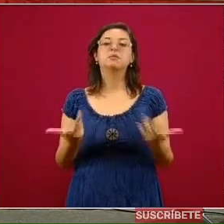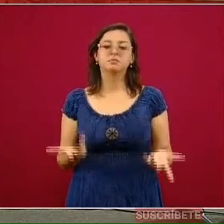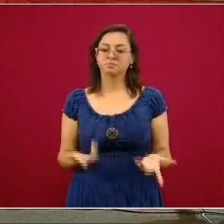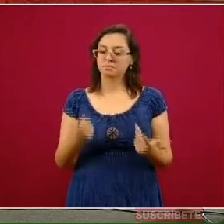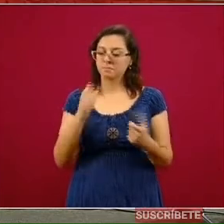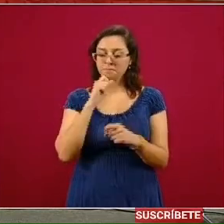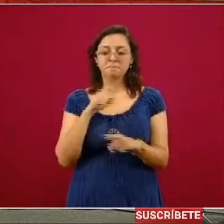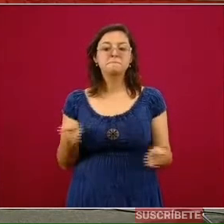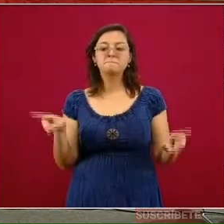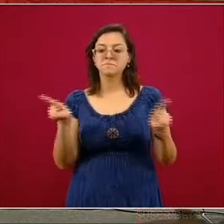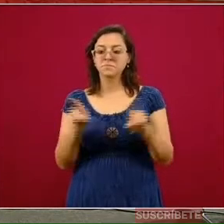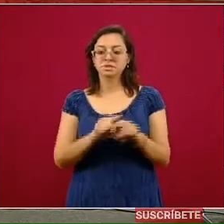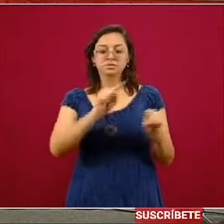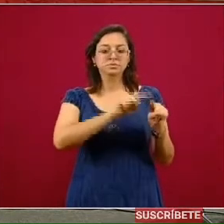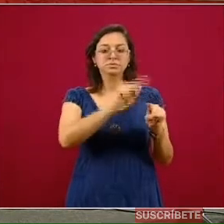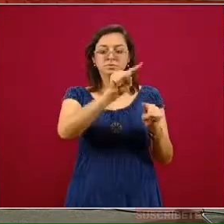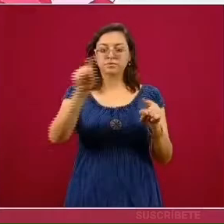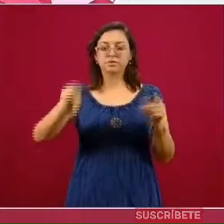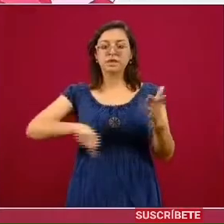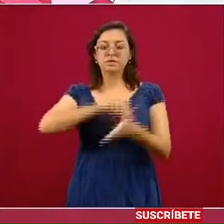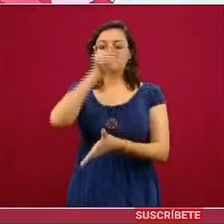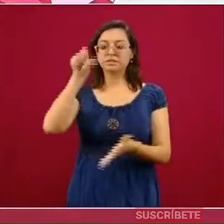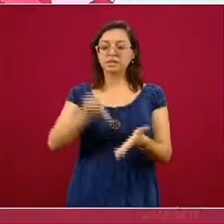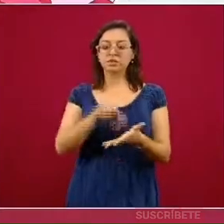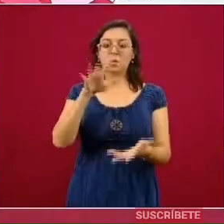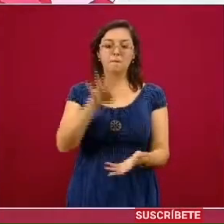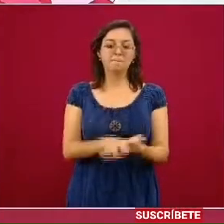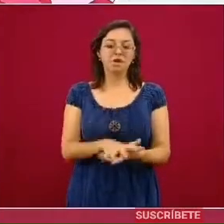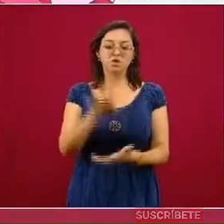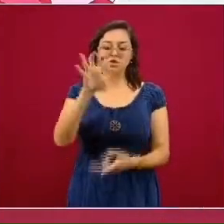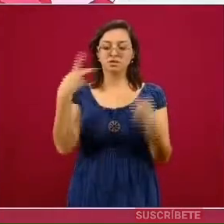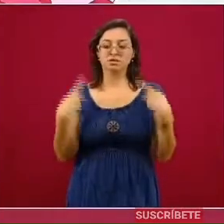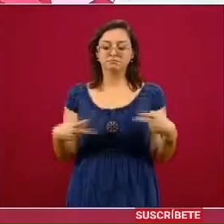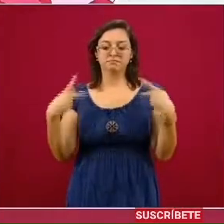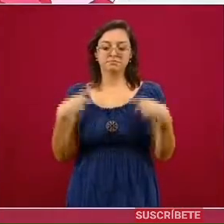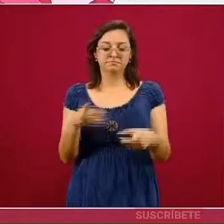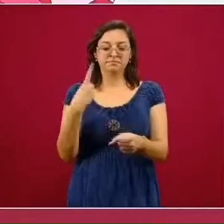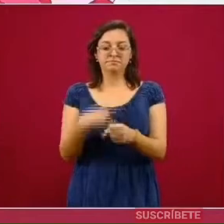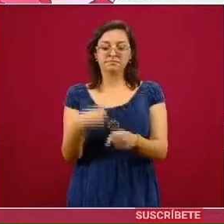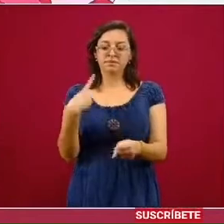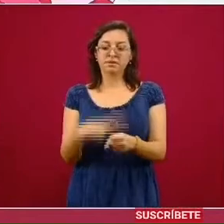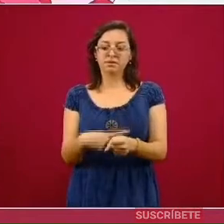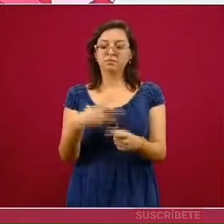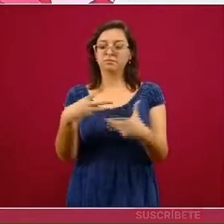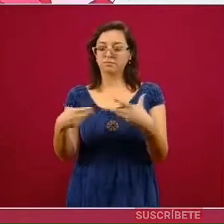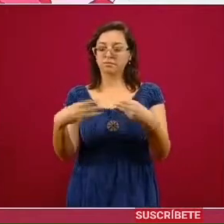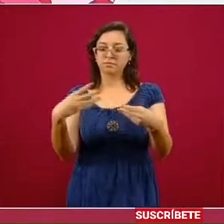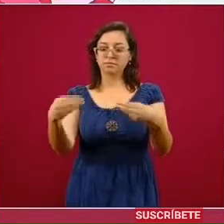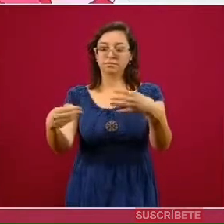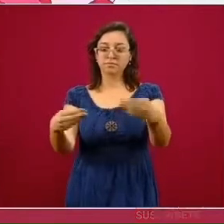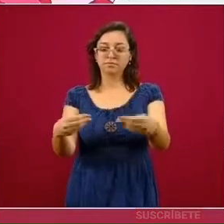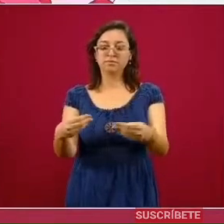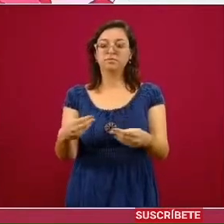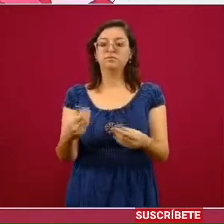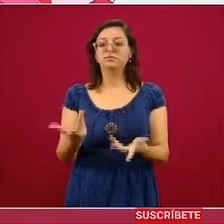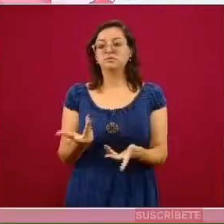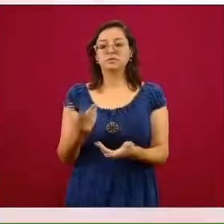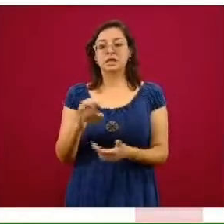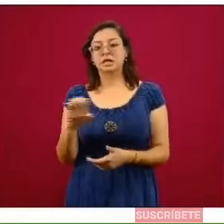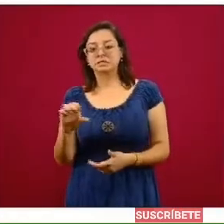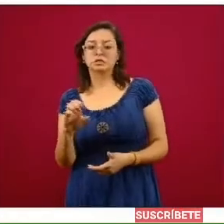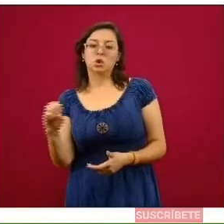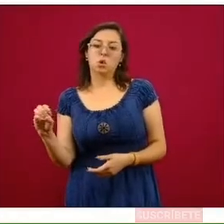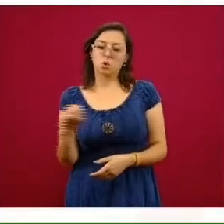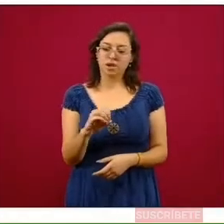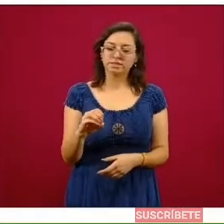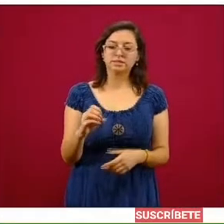patrón disperso, vemos cómo es el centro el que concentra la mayor intensidad en función de la transmisión, un poco el este y el oeste están